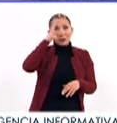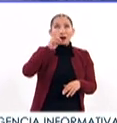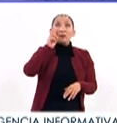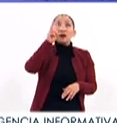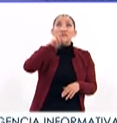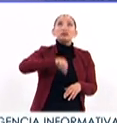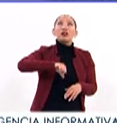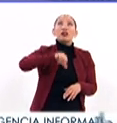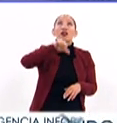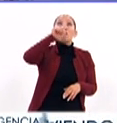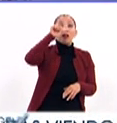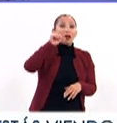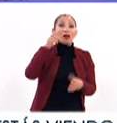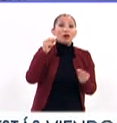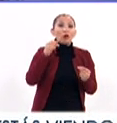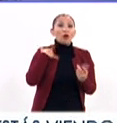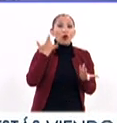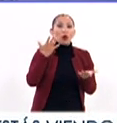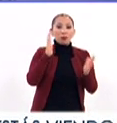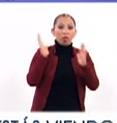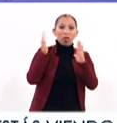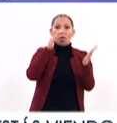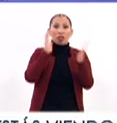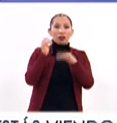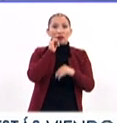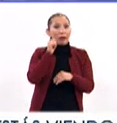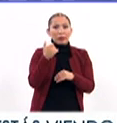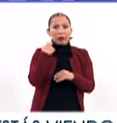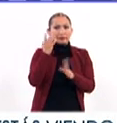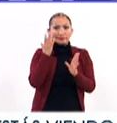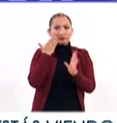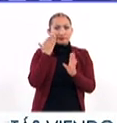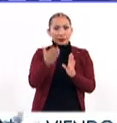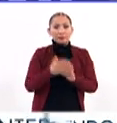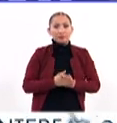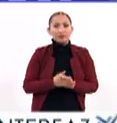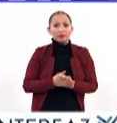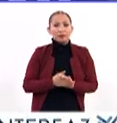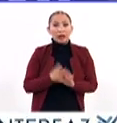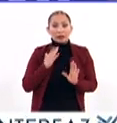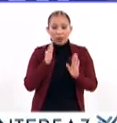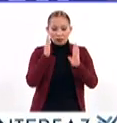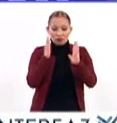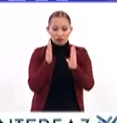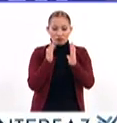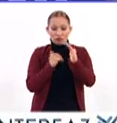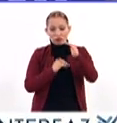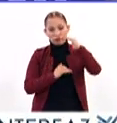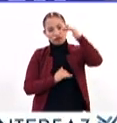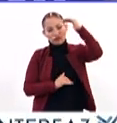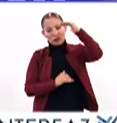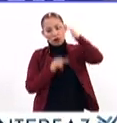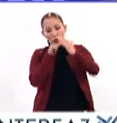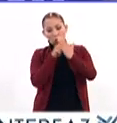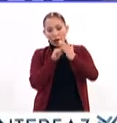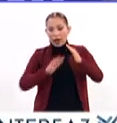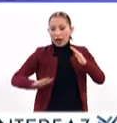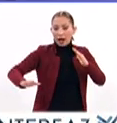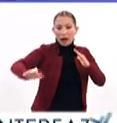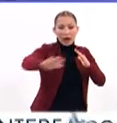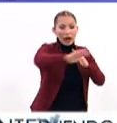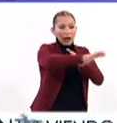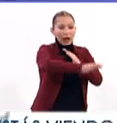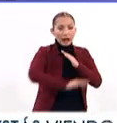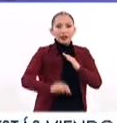ves, o sea, no está desequilibrado ni la No, altura, claro. ¿no? Tiene que Tiene ver que haber con una toda esa proporcionalidad entre el lugar y el asta.